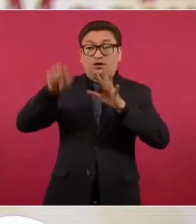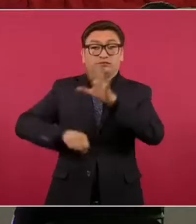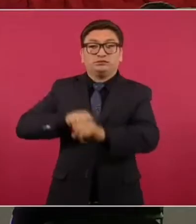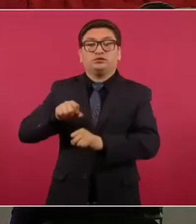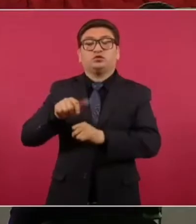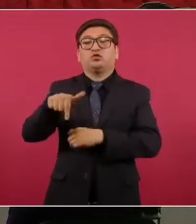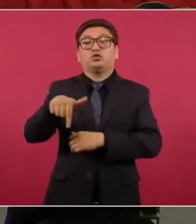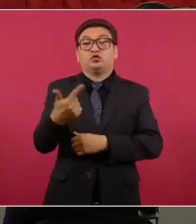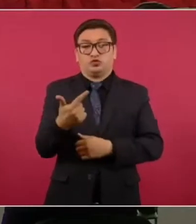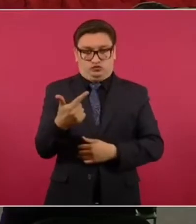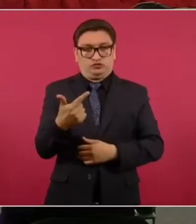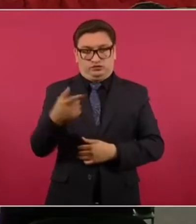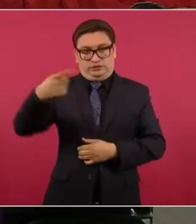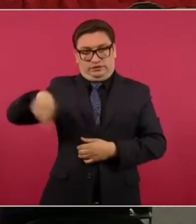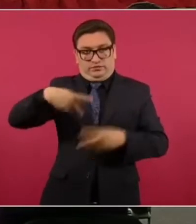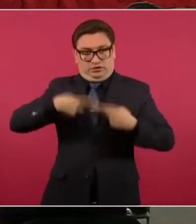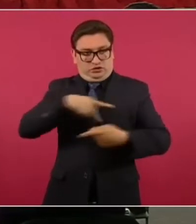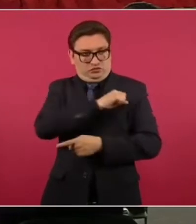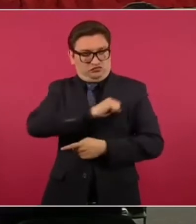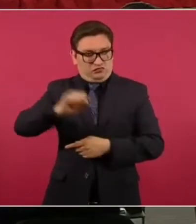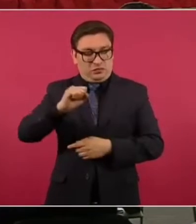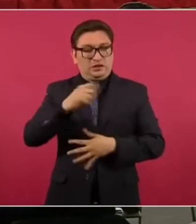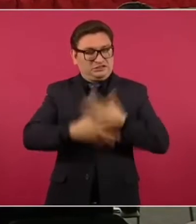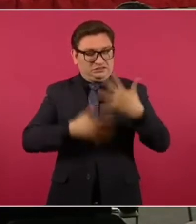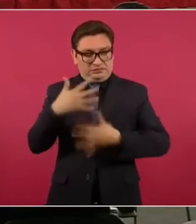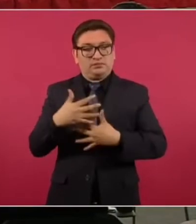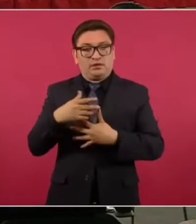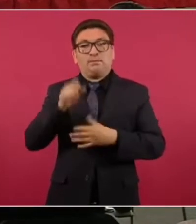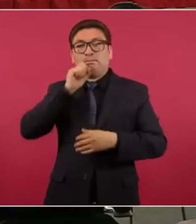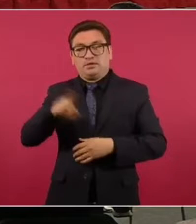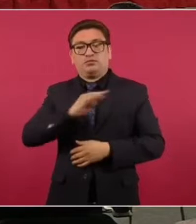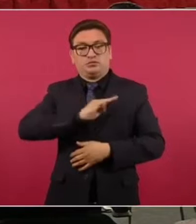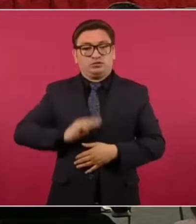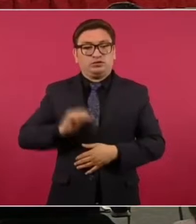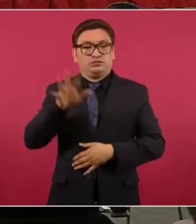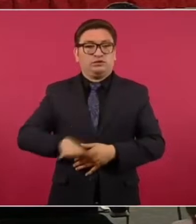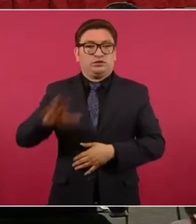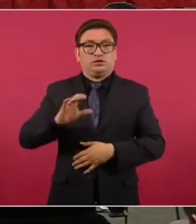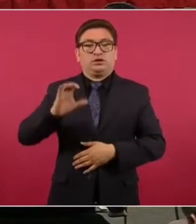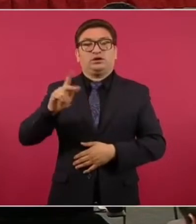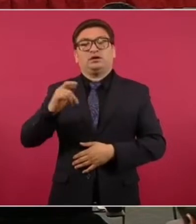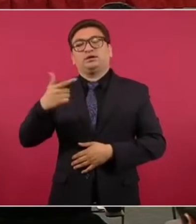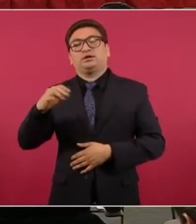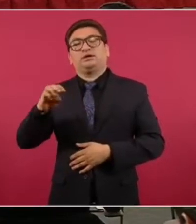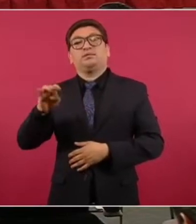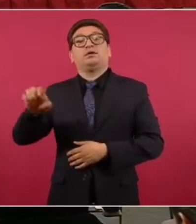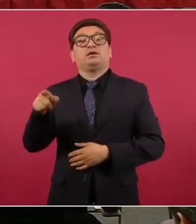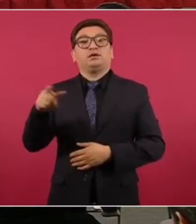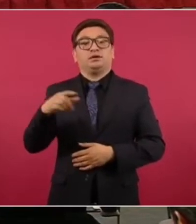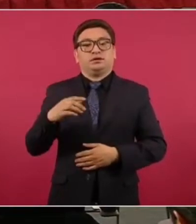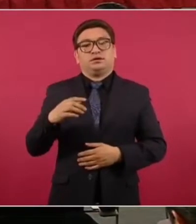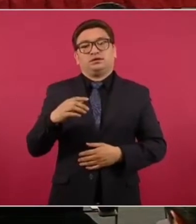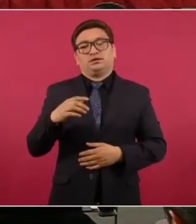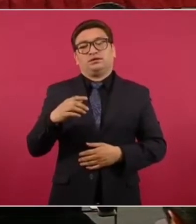a 12 generadores de violencia también en el municipio de Cajeme, y las